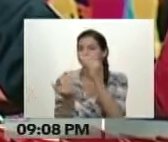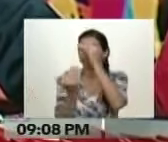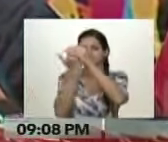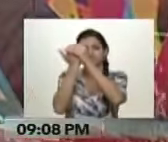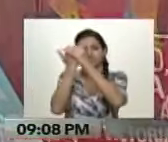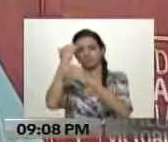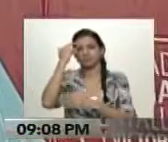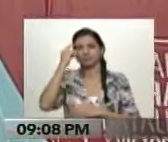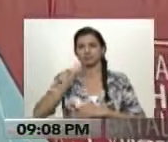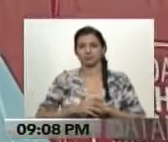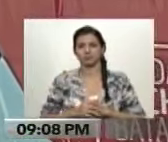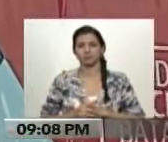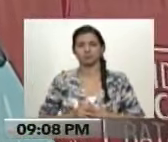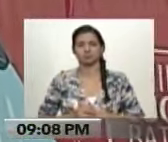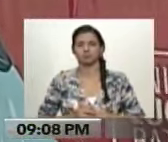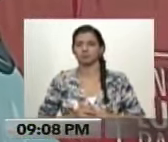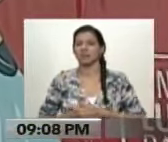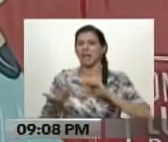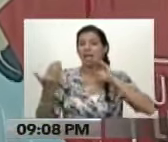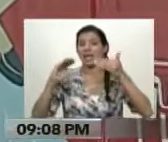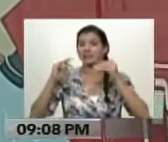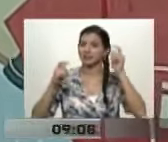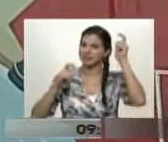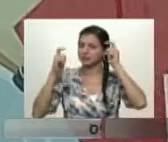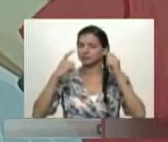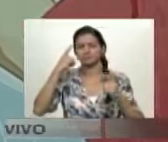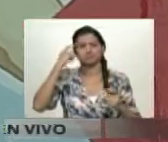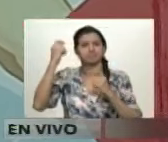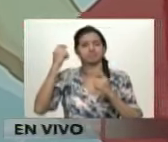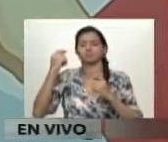su ética fundamental.